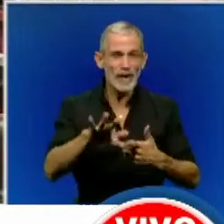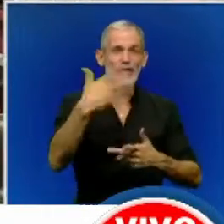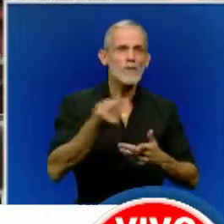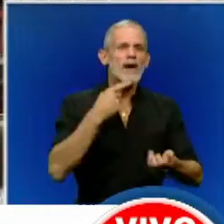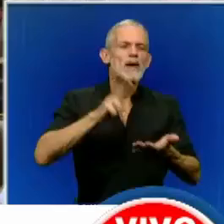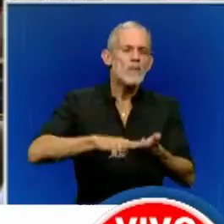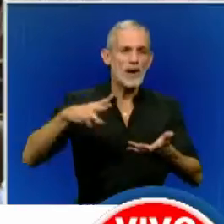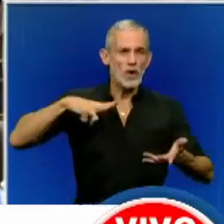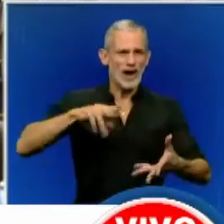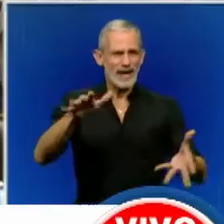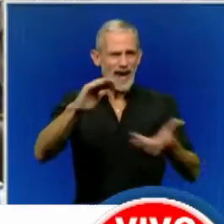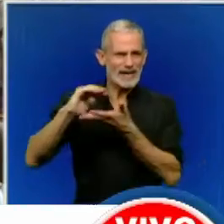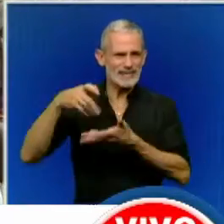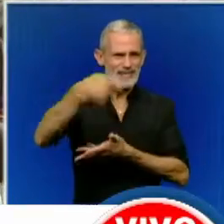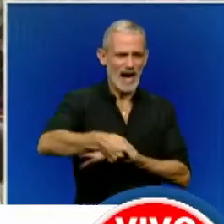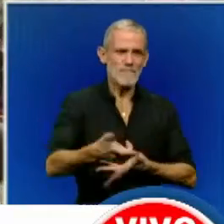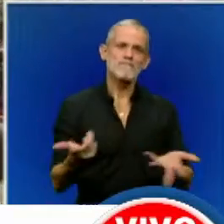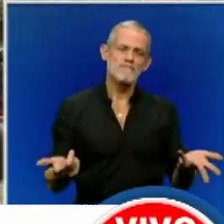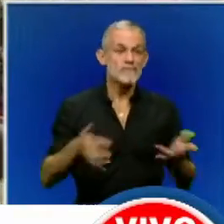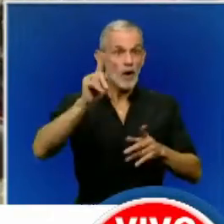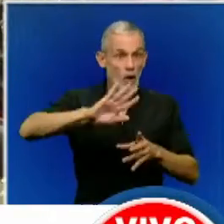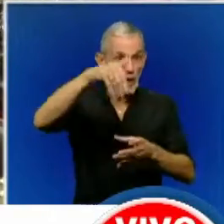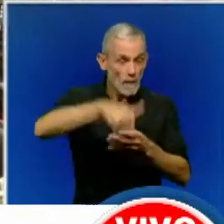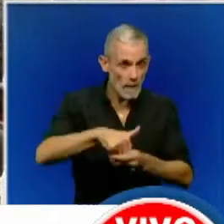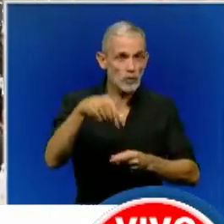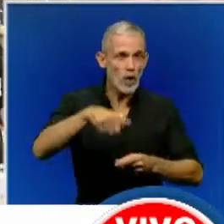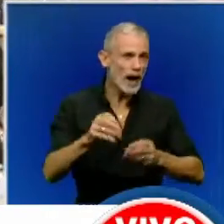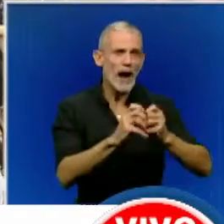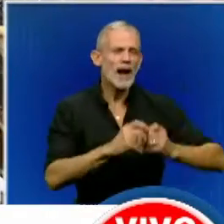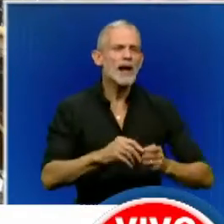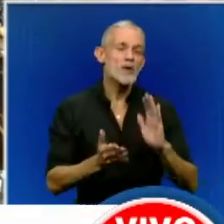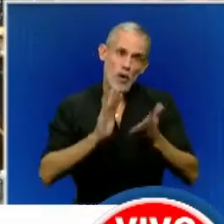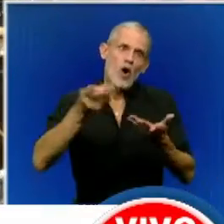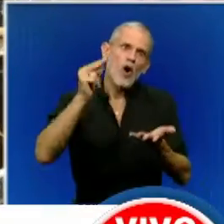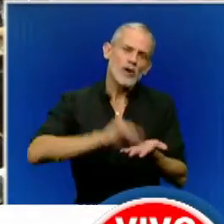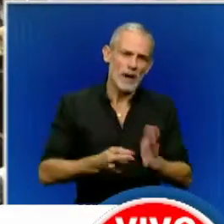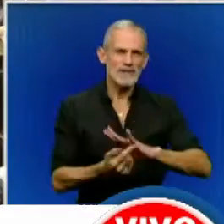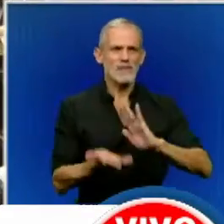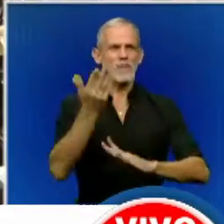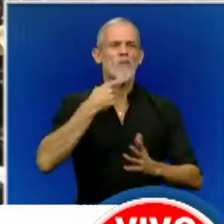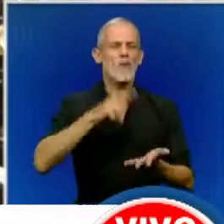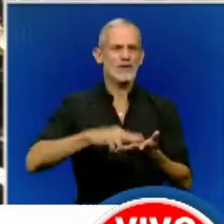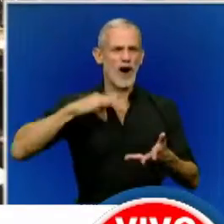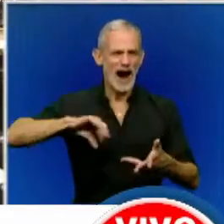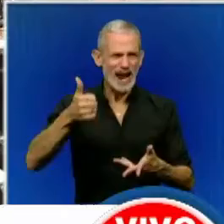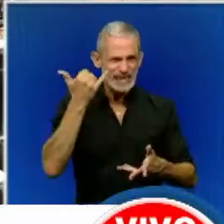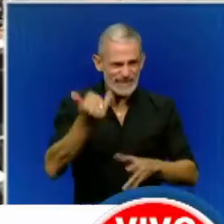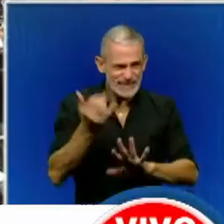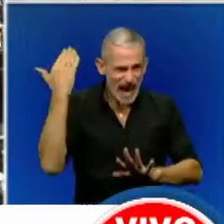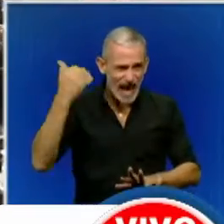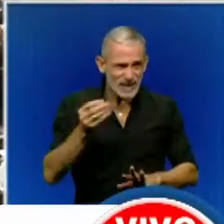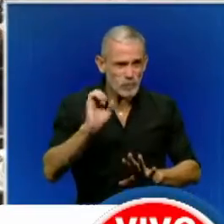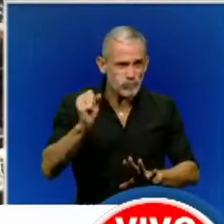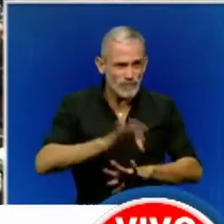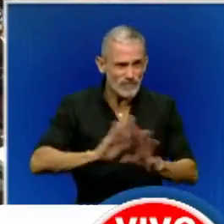riqueza. De hecho, hoy votamos un nuevo aumento de impuesto a las ganancias, como si ya no fuese suficiente